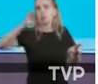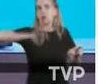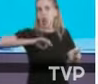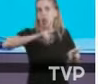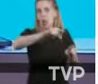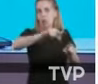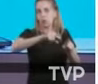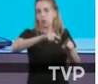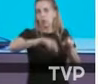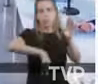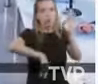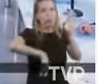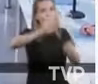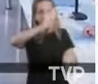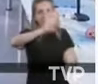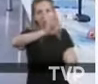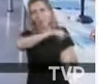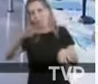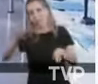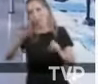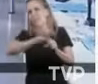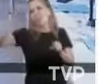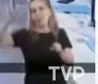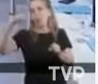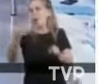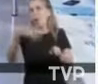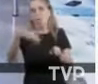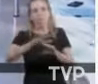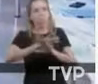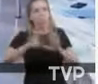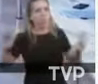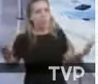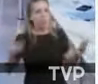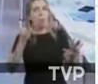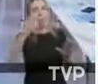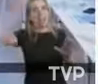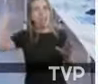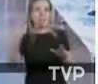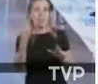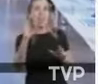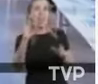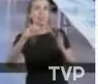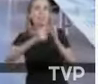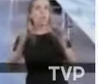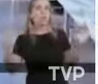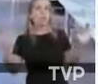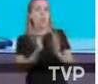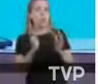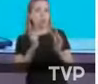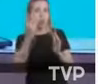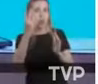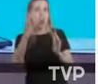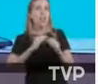superar el ritmo inflacionario. Venimos de una pérdida de 20 puntos en los 4 años precedentes